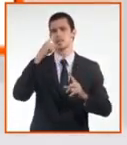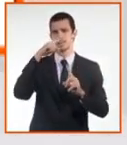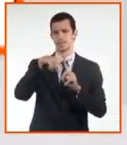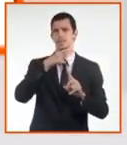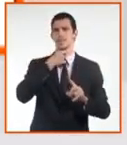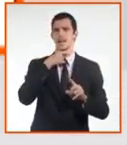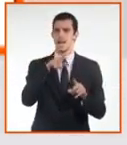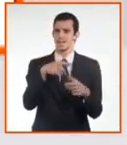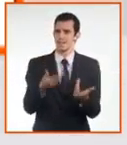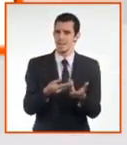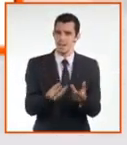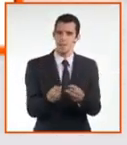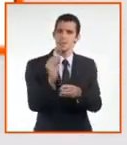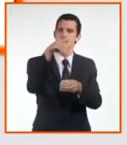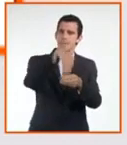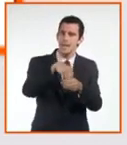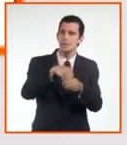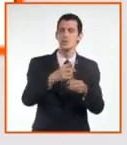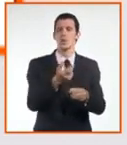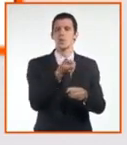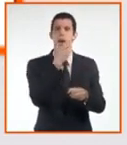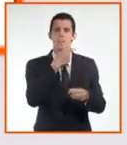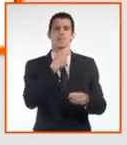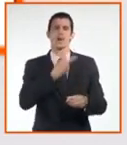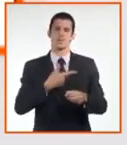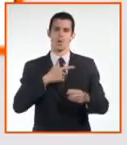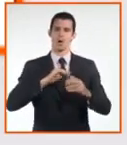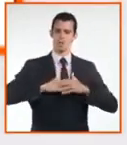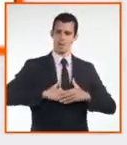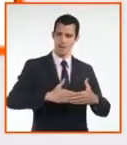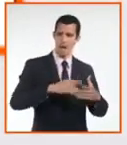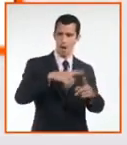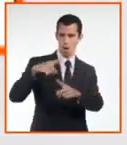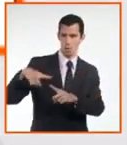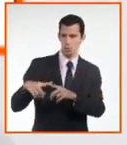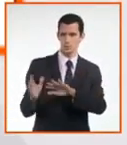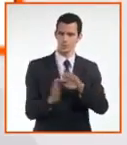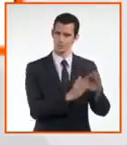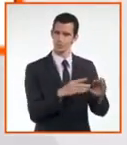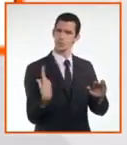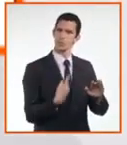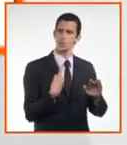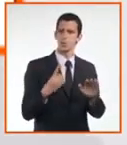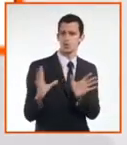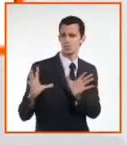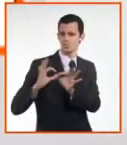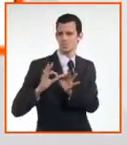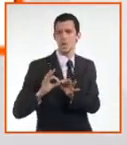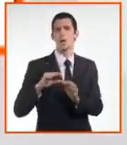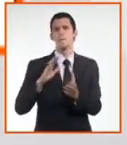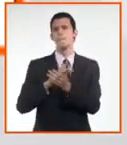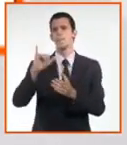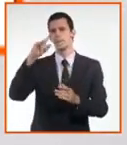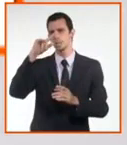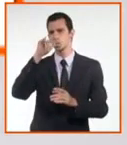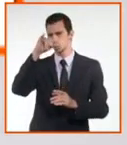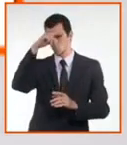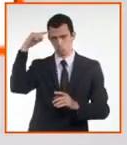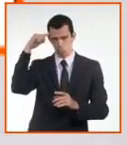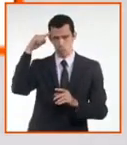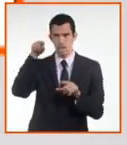grupo de alimento el grupo de envases y embalajes y el secundario y los primarios están los equipos